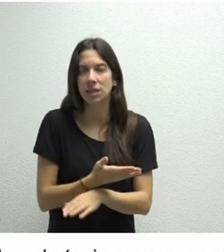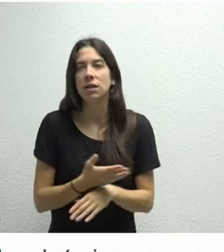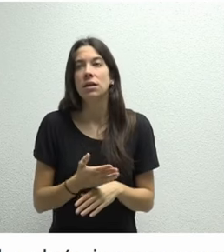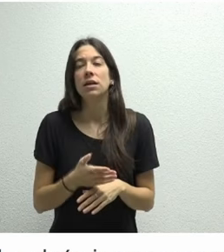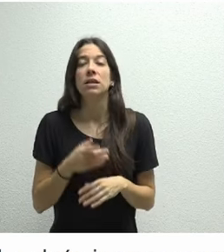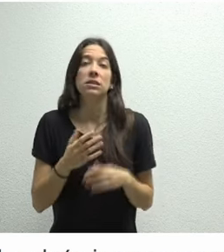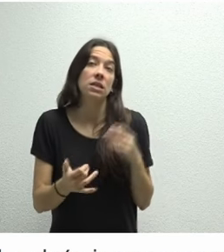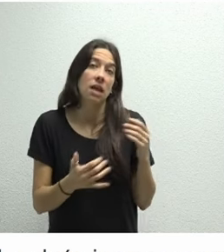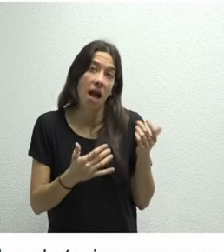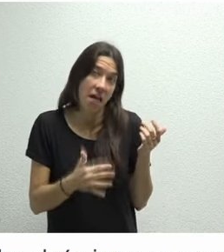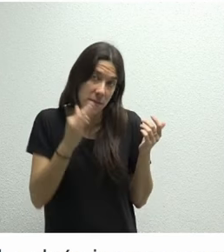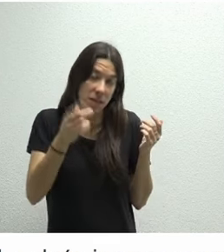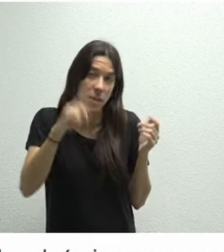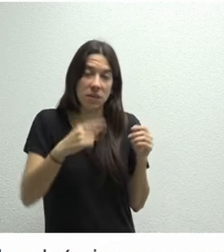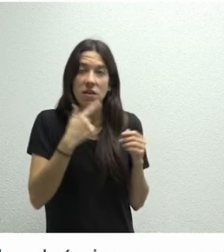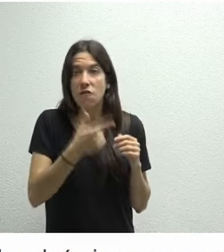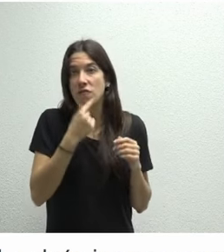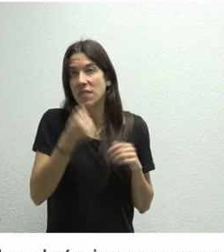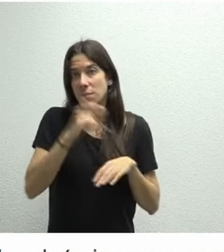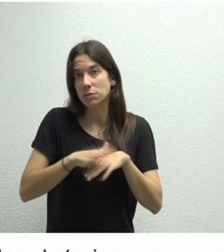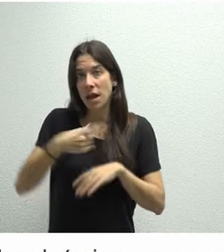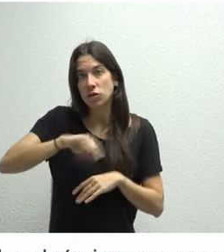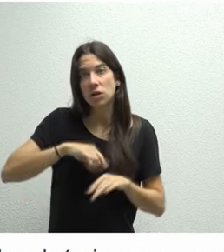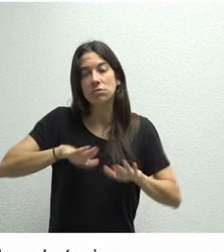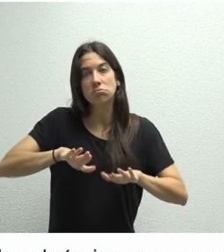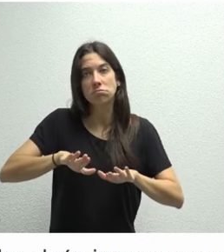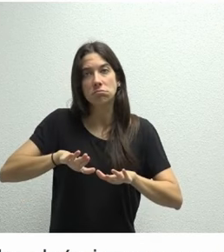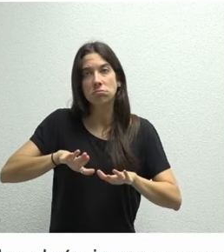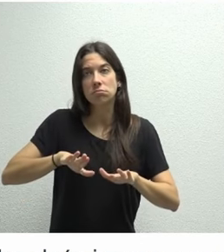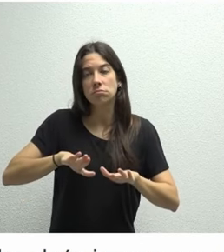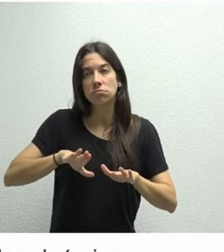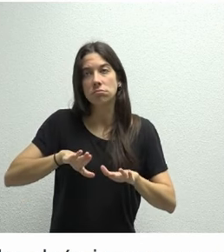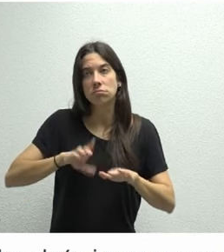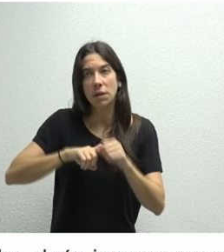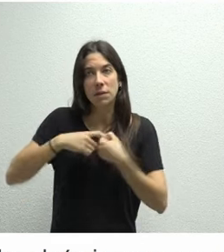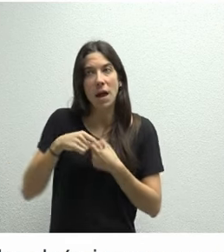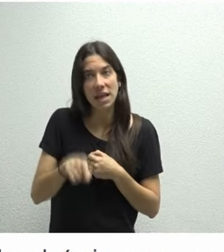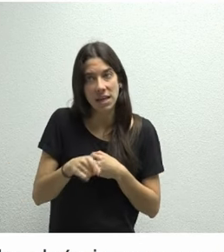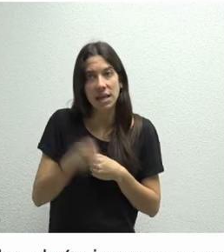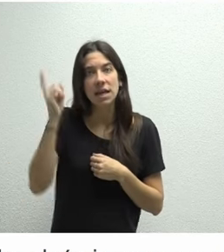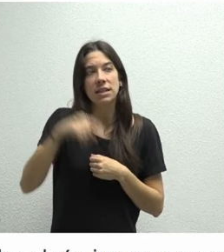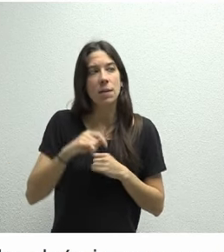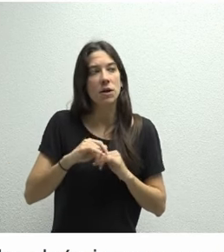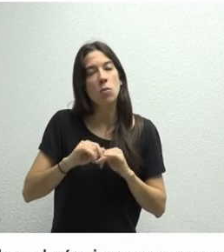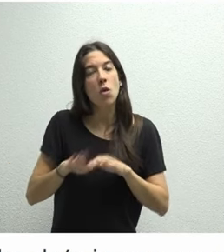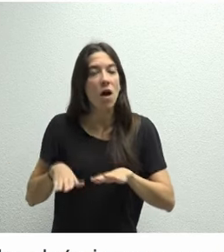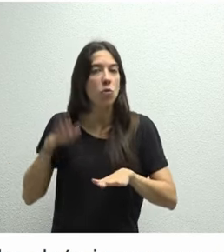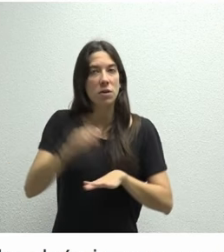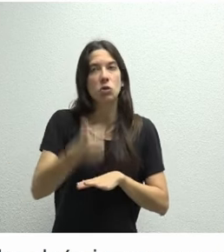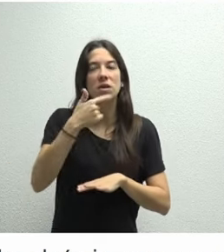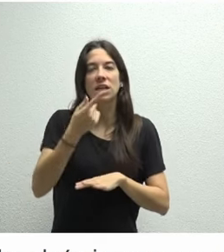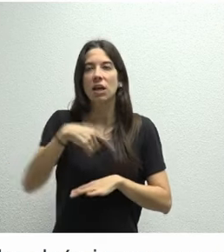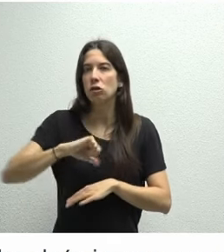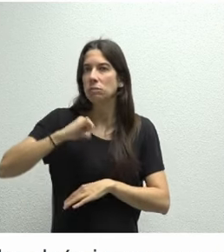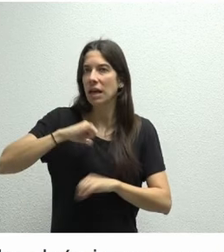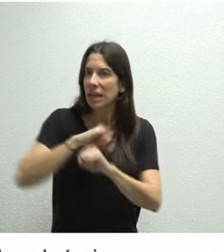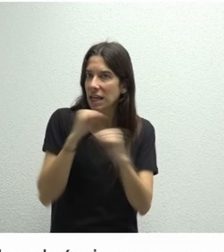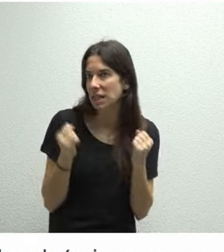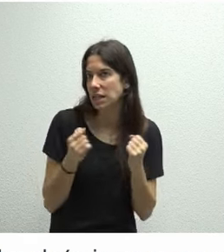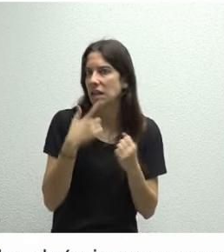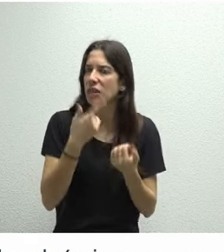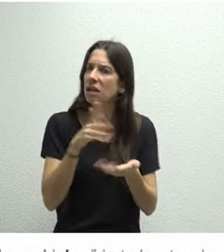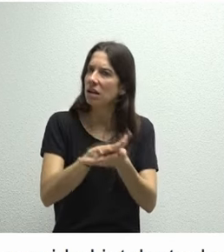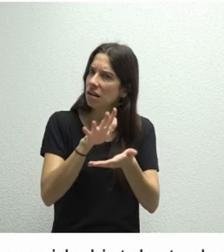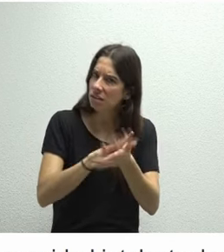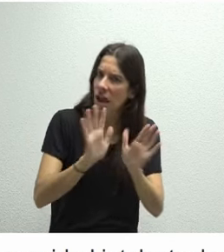nosotras allí No pues el el poder dar ese paso de de que ingresen además dando esa tranquilidad de Mira si yo voy a estar